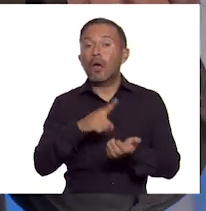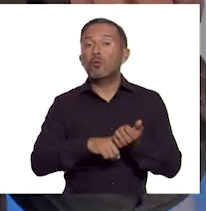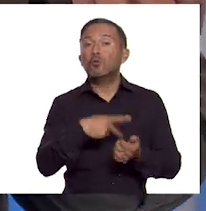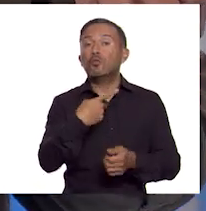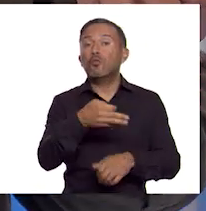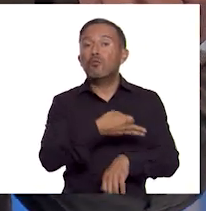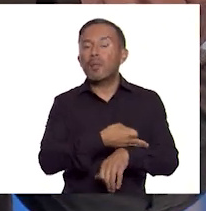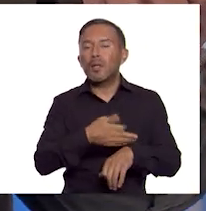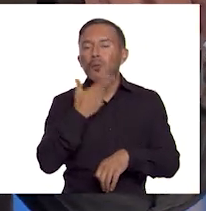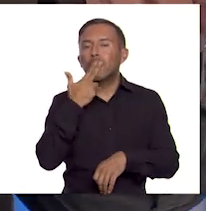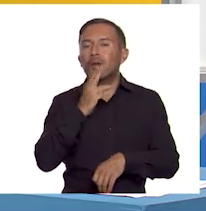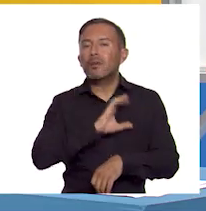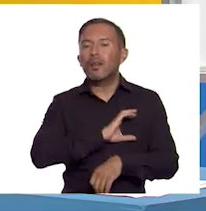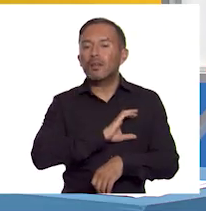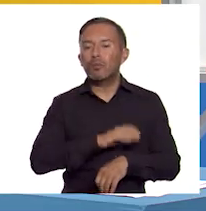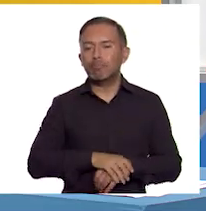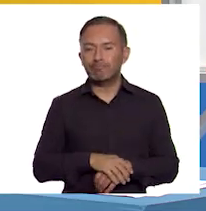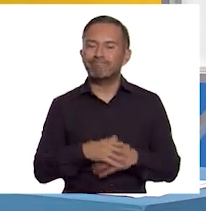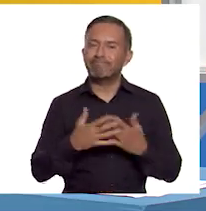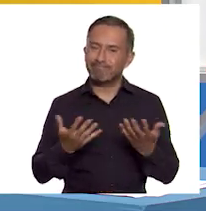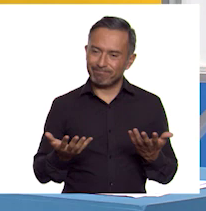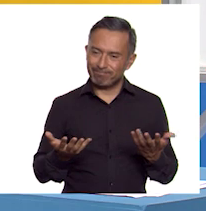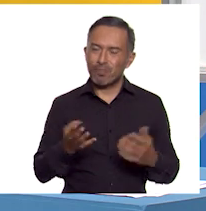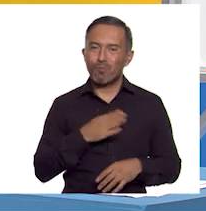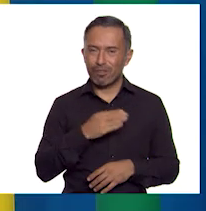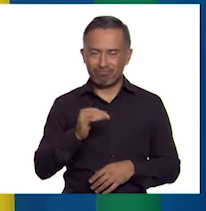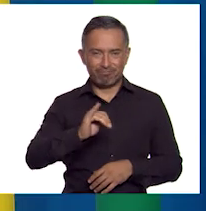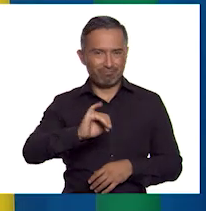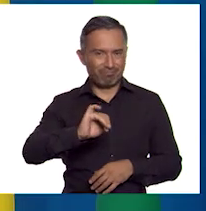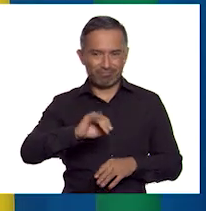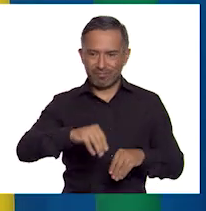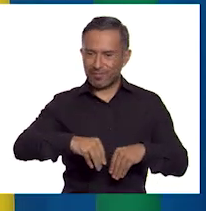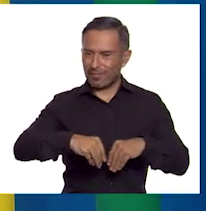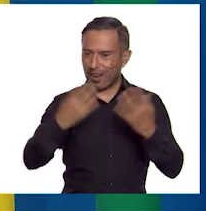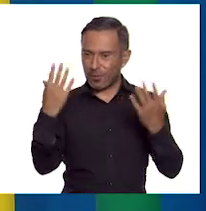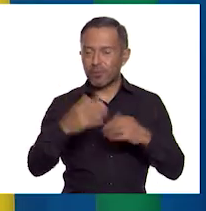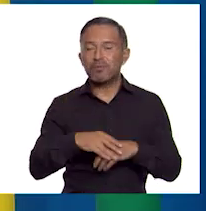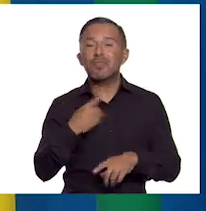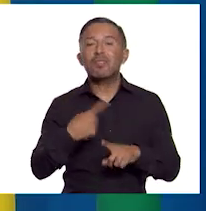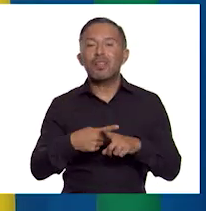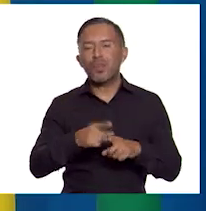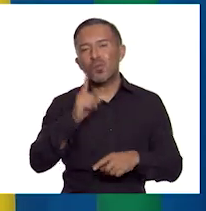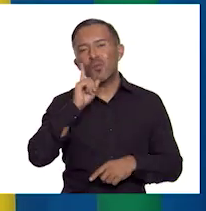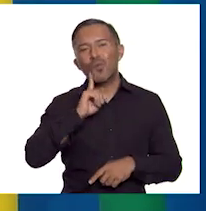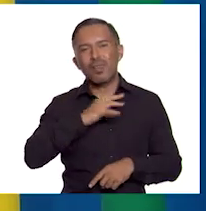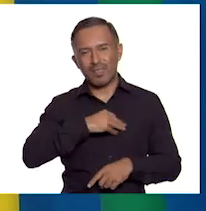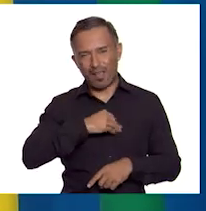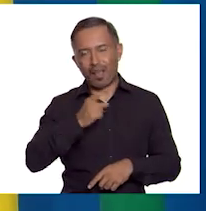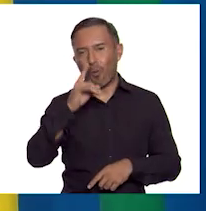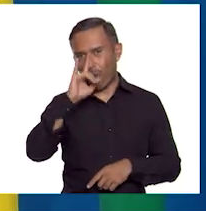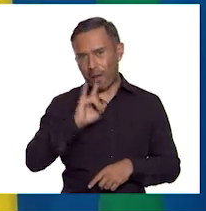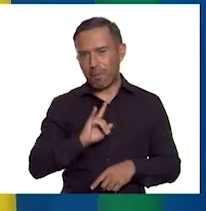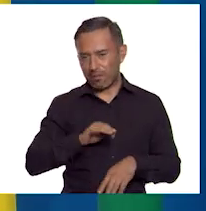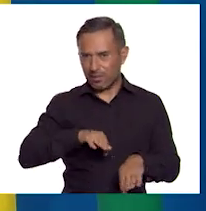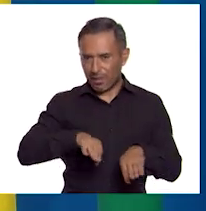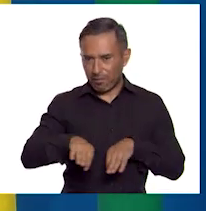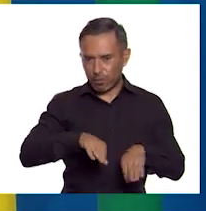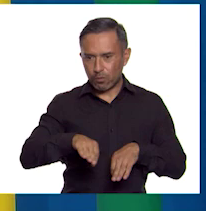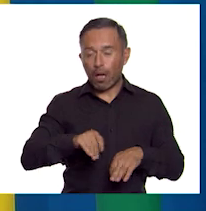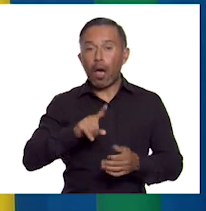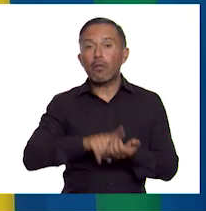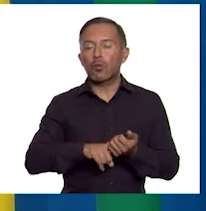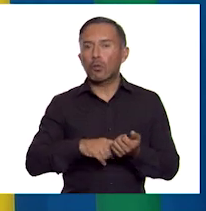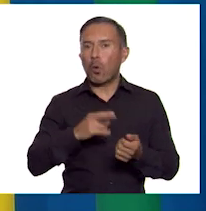familia. Bueno, profesor, por supuesto que es la chica guapa y trabajadora que termina cubierta de